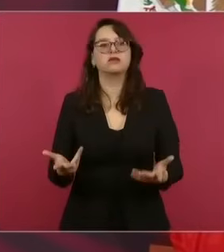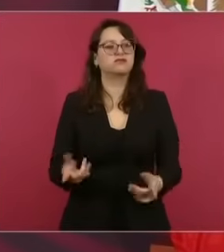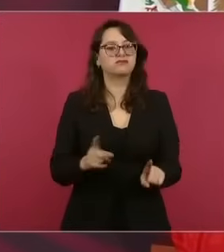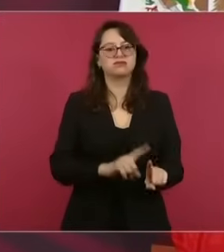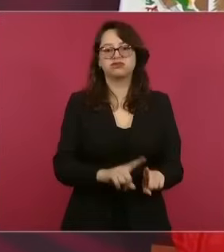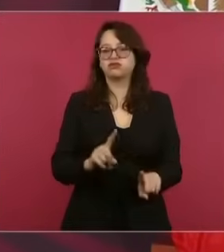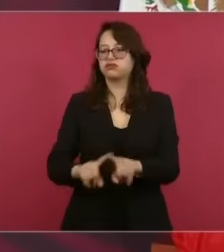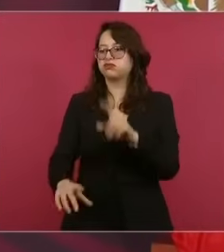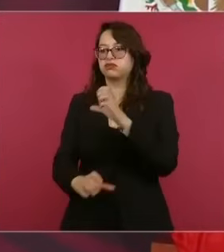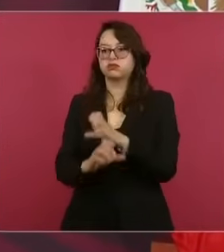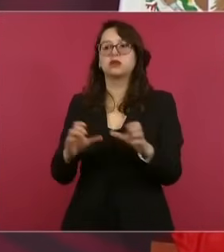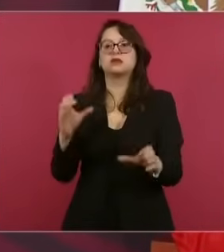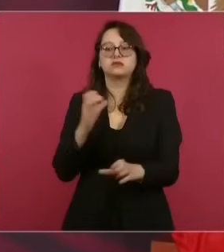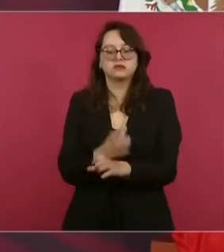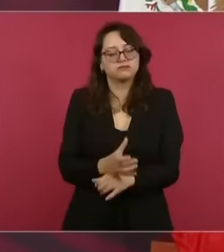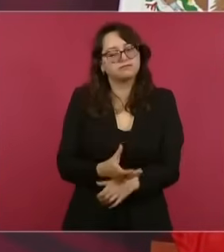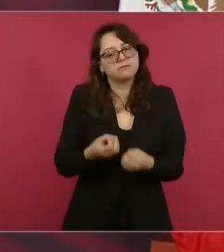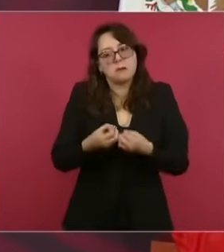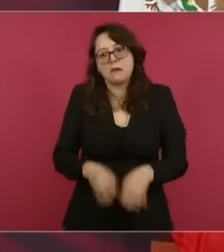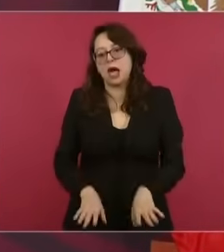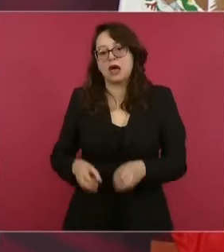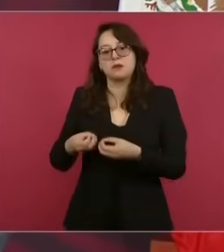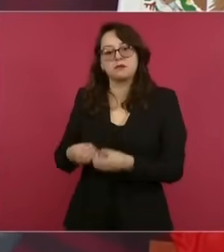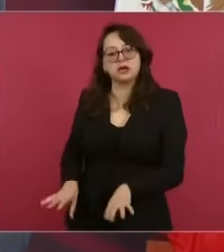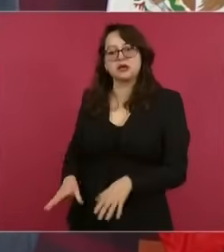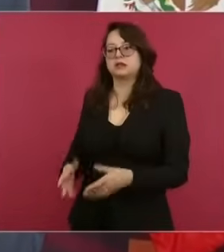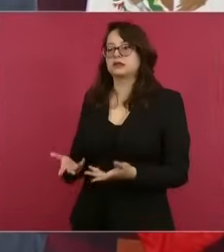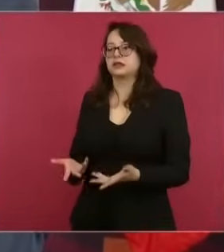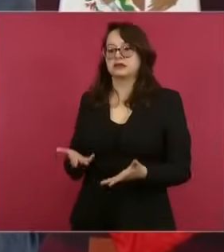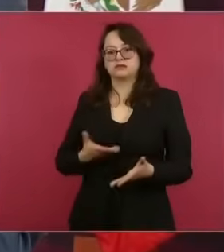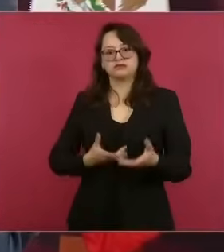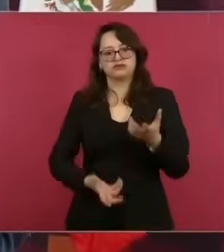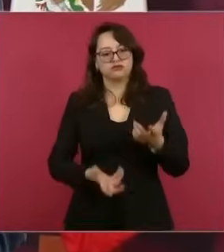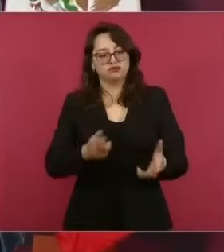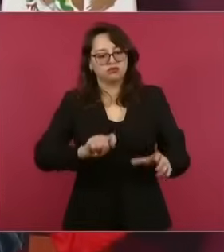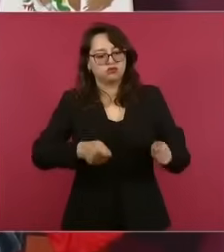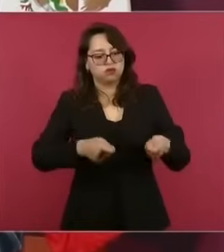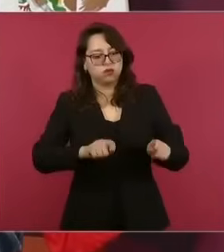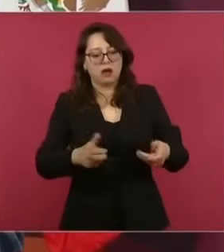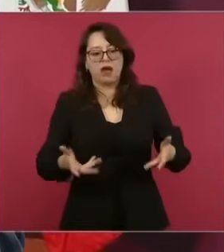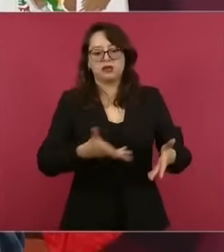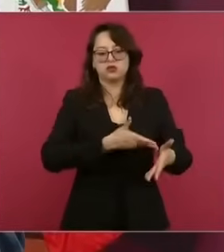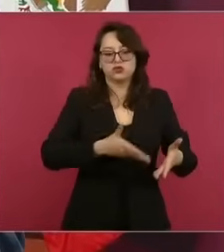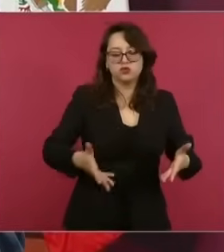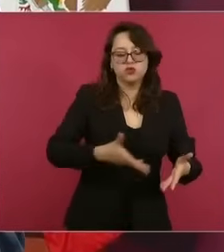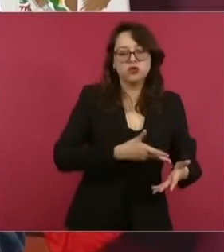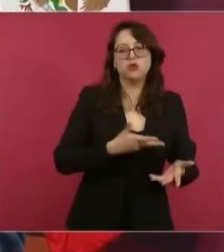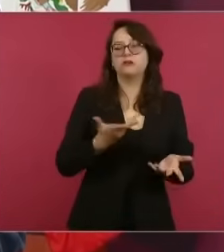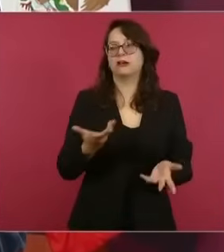electrodomésticos, con estufas, refrigeradores,